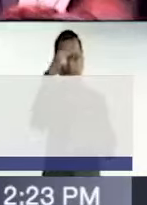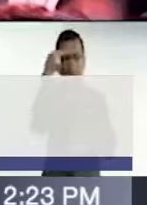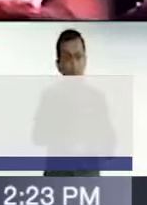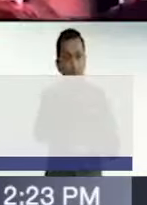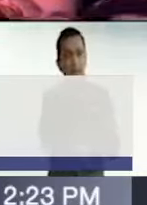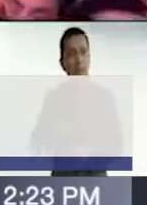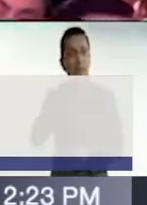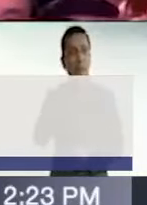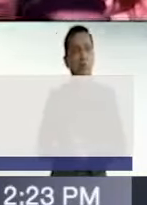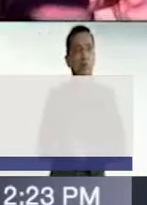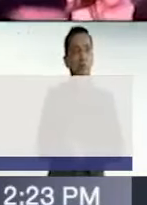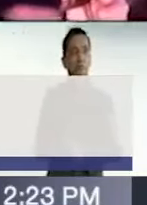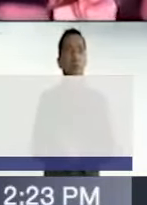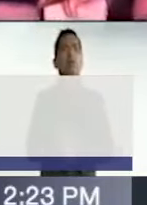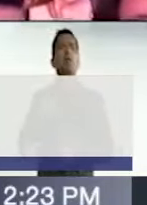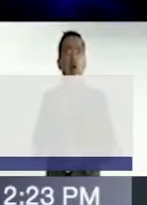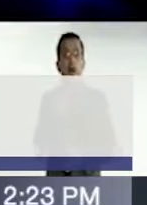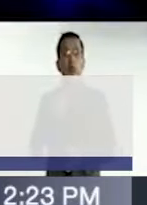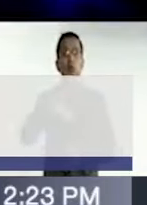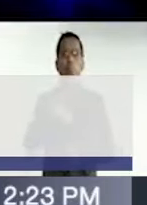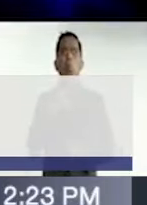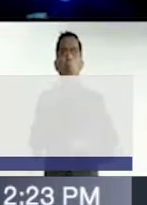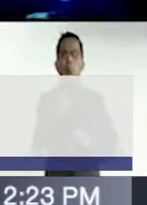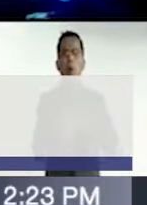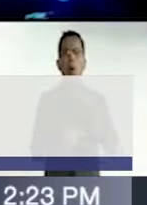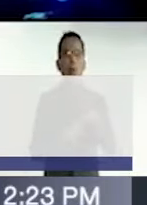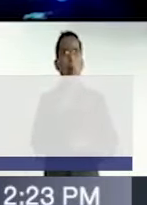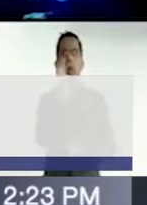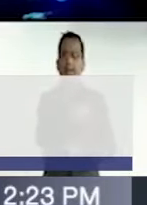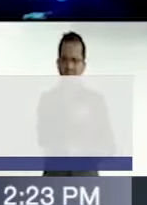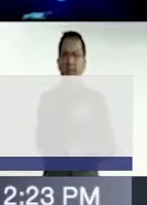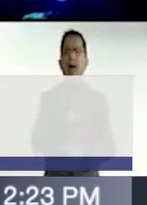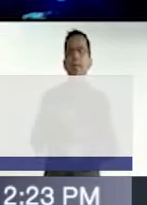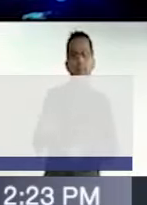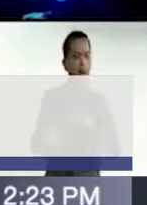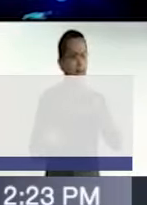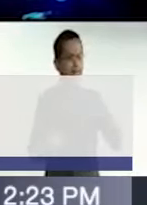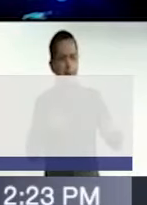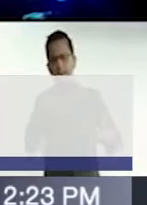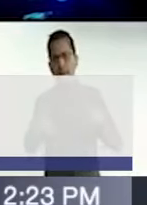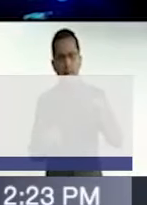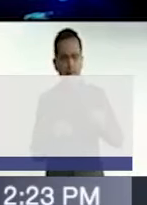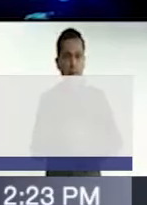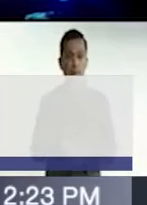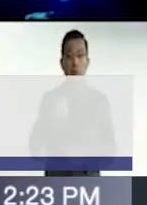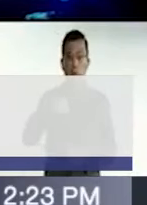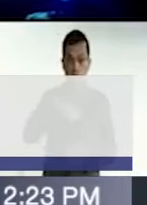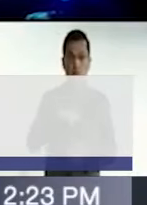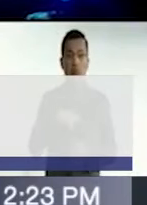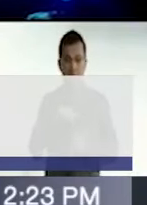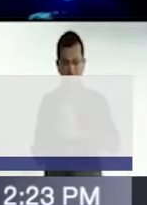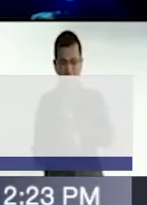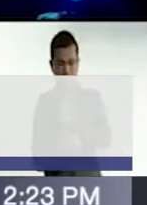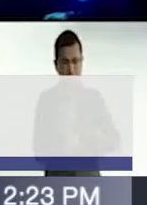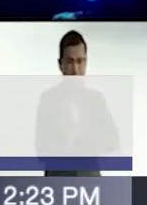y resurgimos como una opción real, competitiva y ciudadana, o vamos camino a nuestro futuro. Muy bien, pues Damián